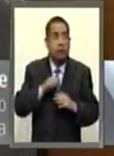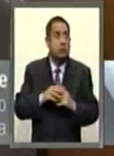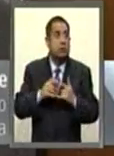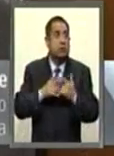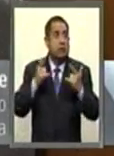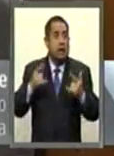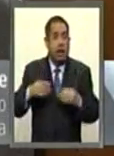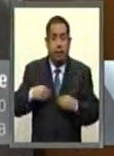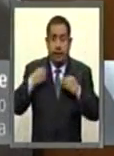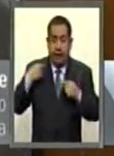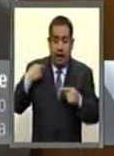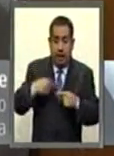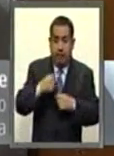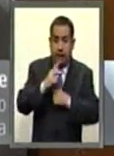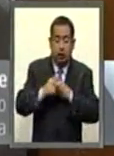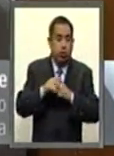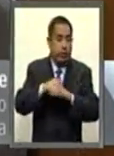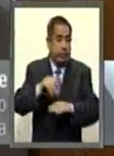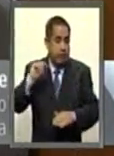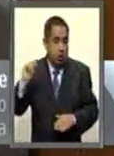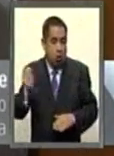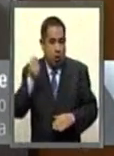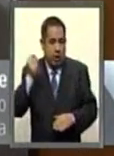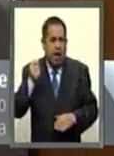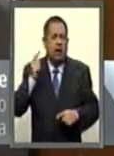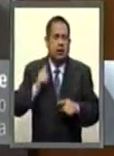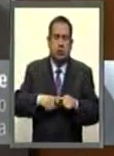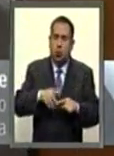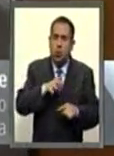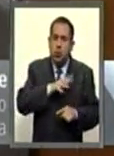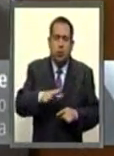en la vida tecnológica de este país ha sido